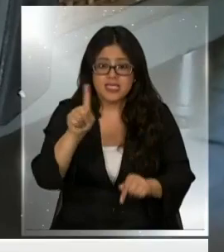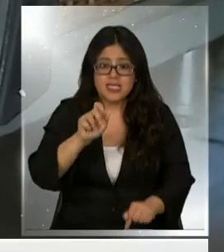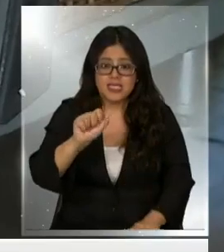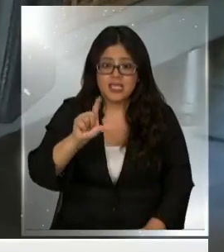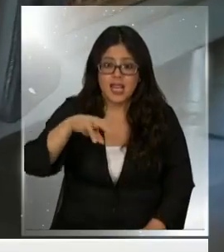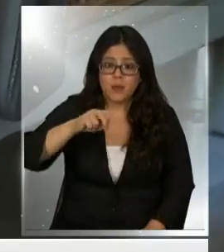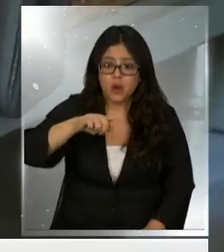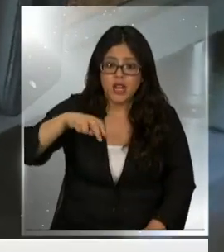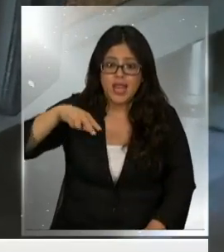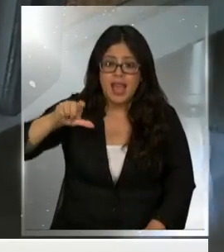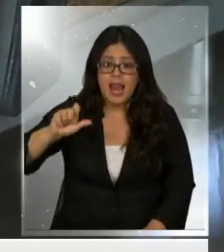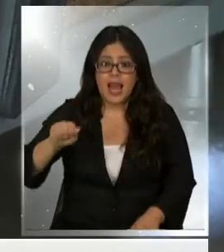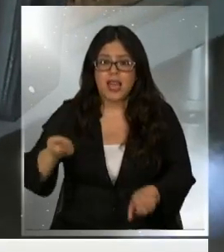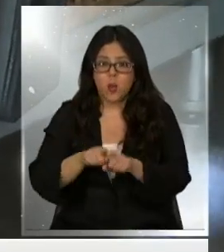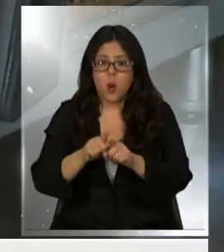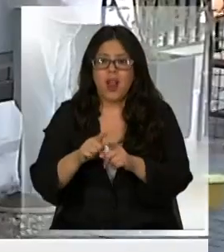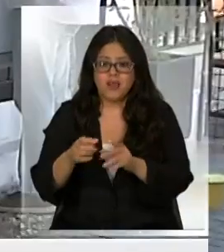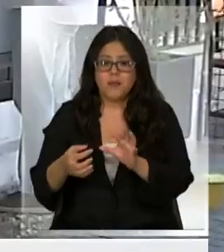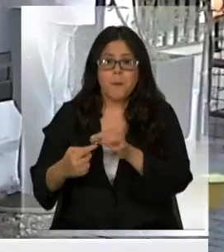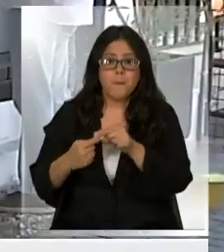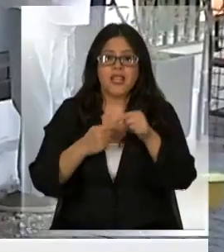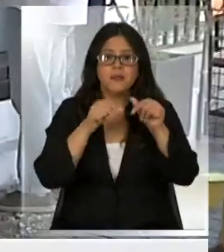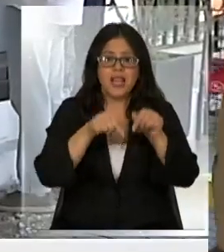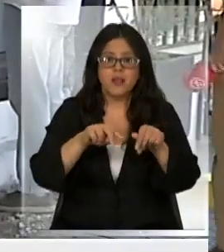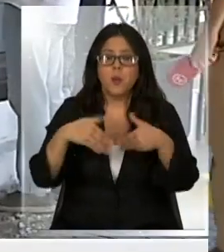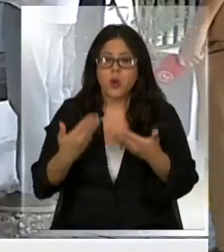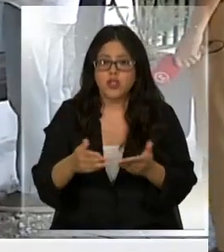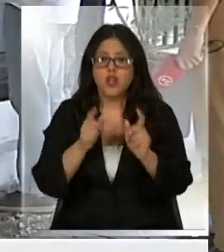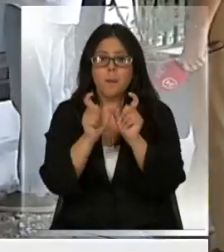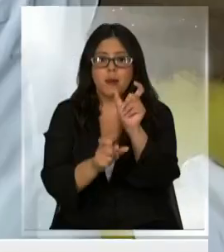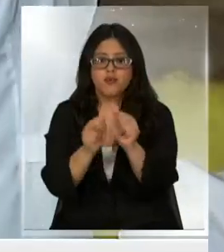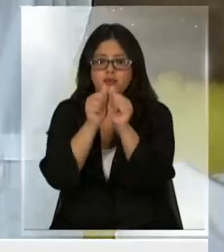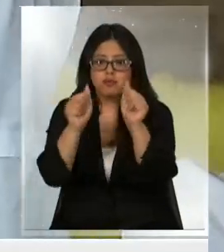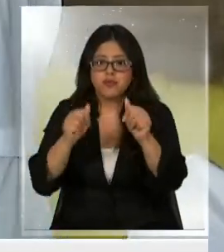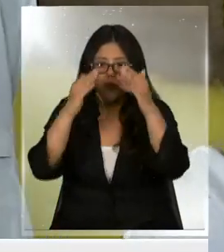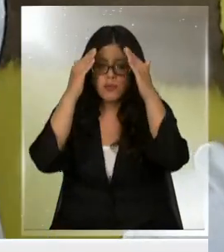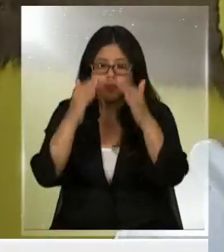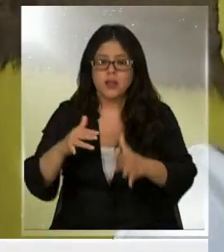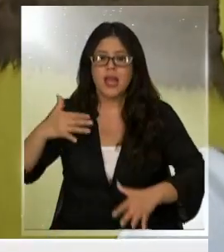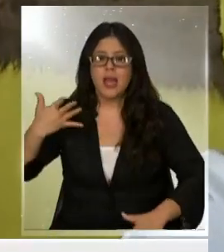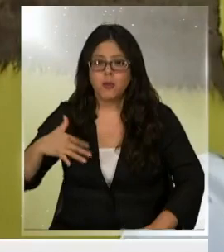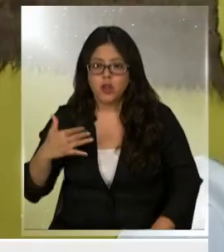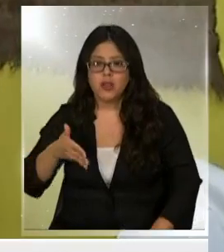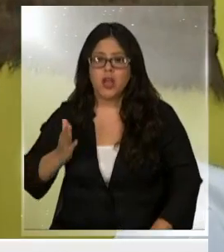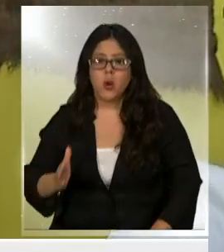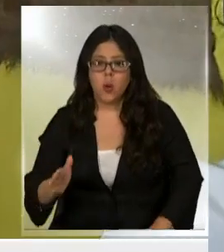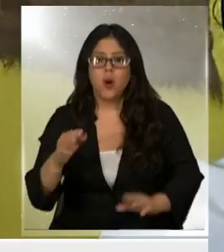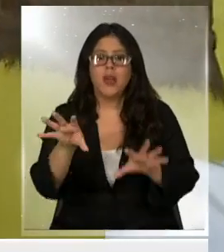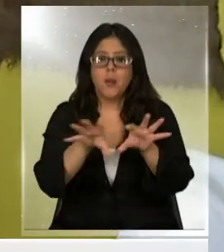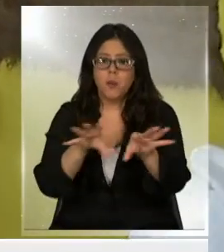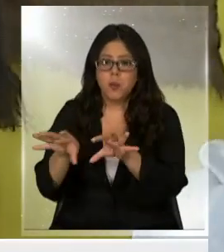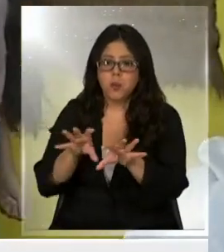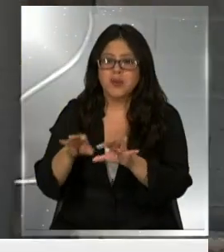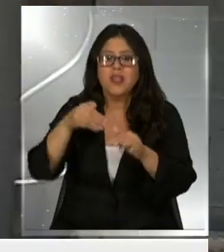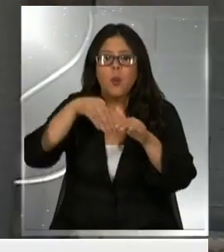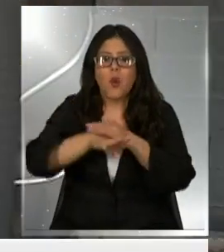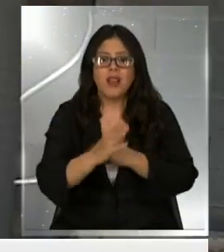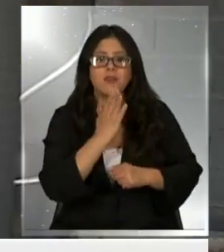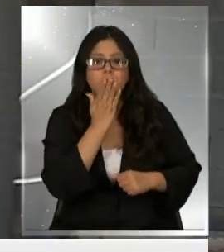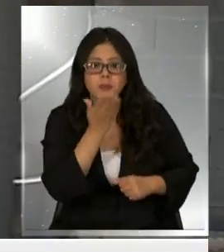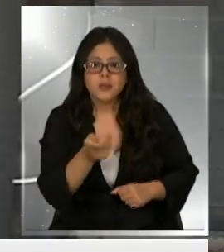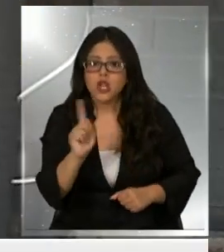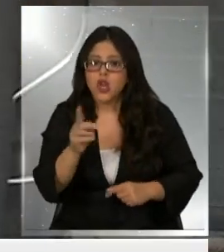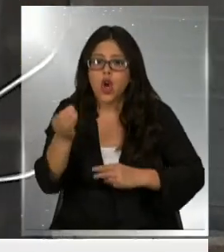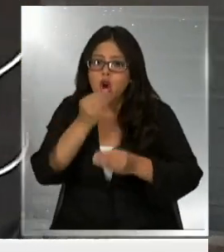la principal causante de ellos. Por eso las autoridades enfatizaron que es importante mantener los productos refrigerados, no